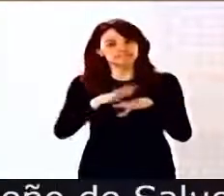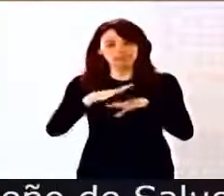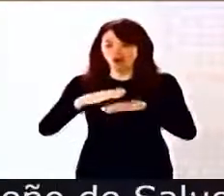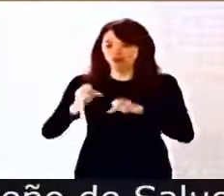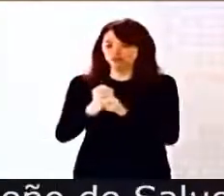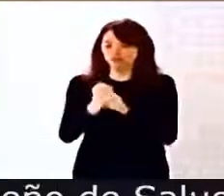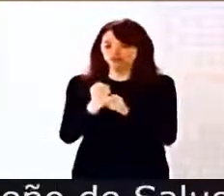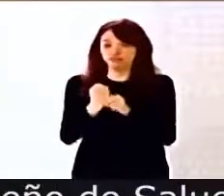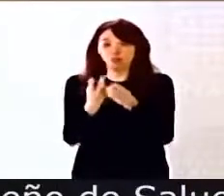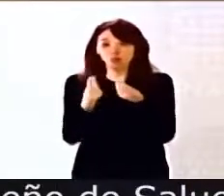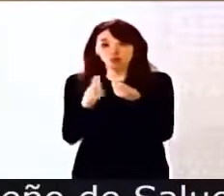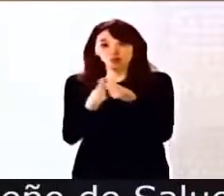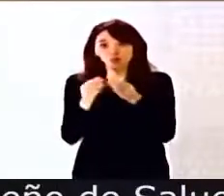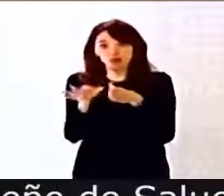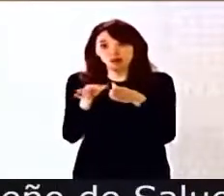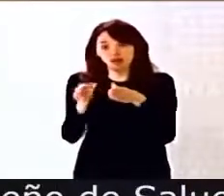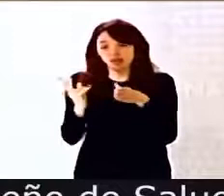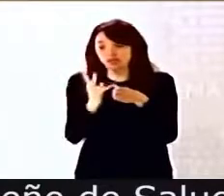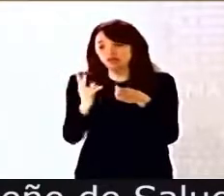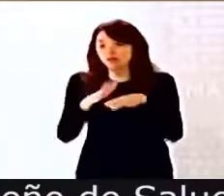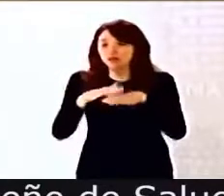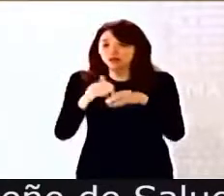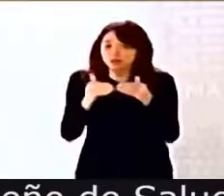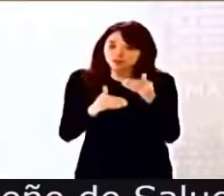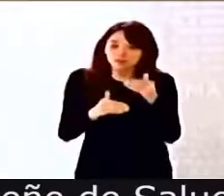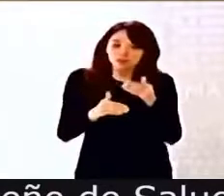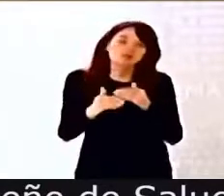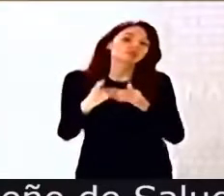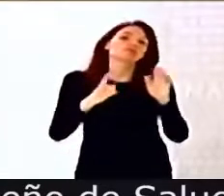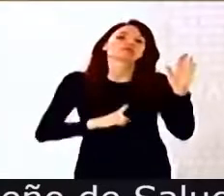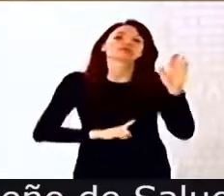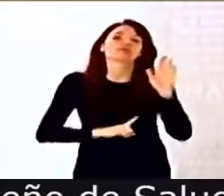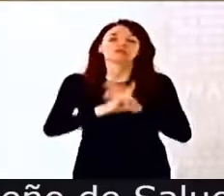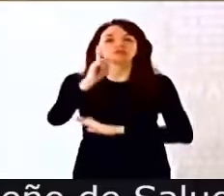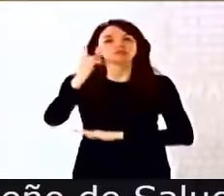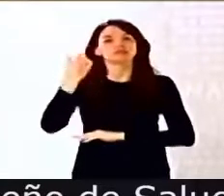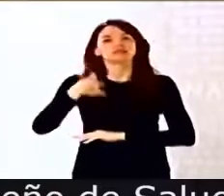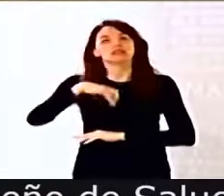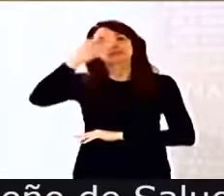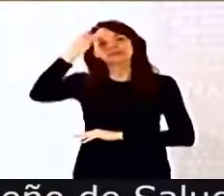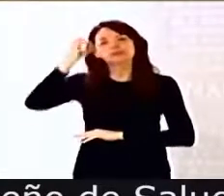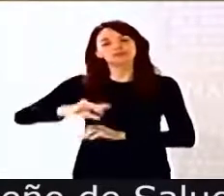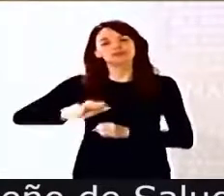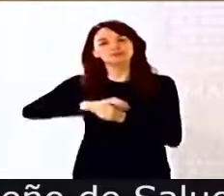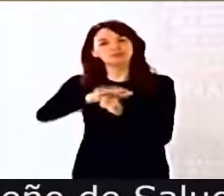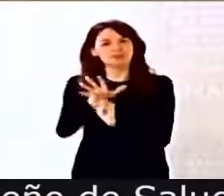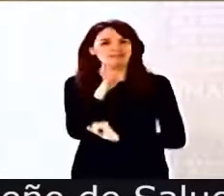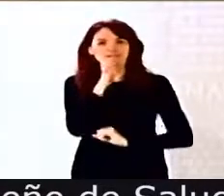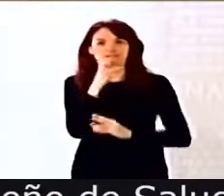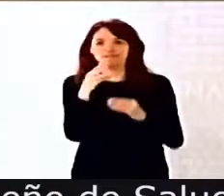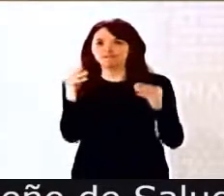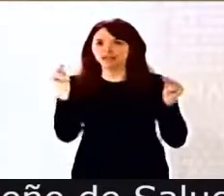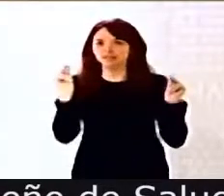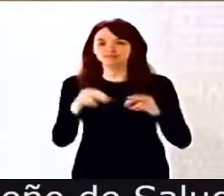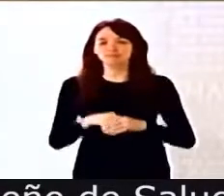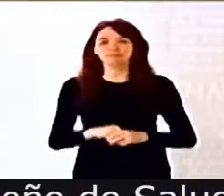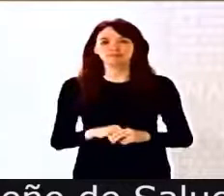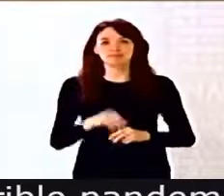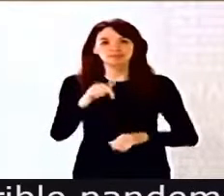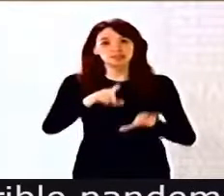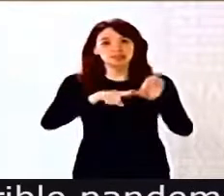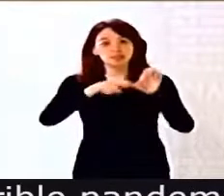SEPAZ para que seamos capaces de salir de esta terrible pandemia. En Extremadura saben